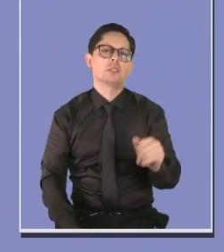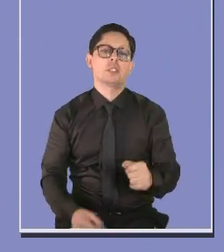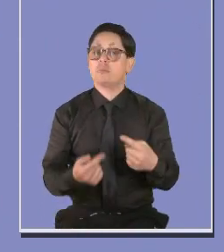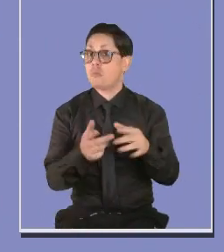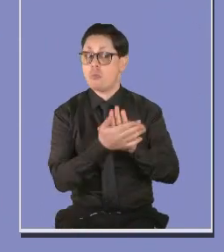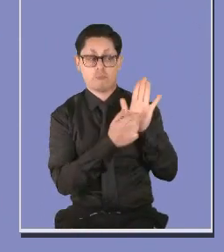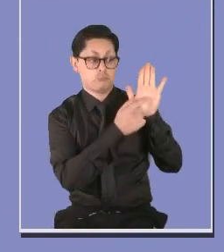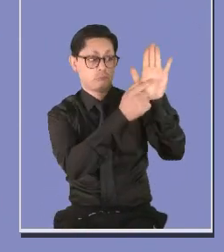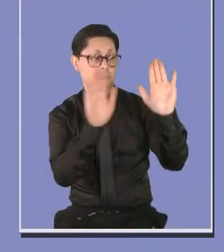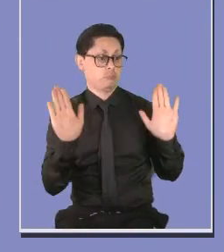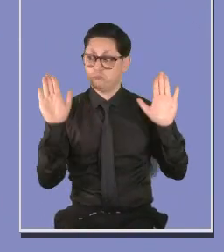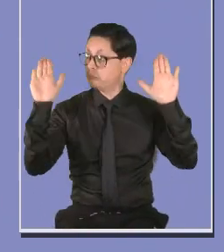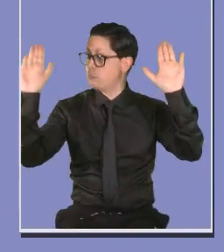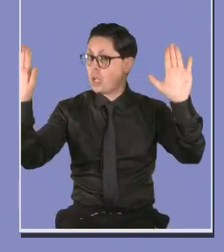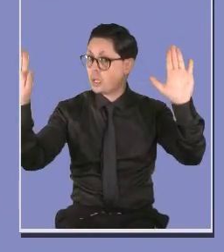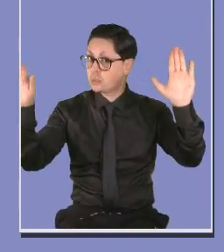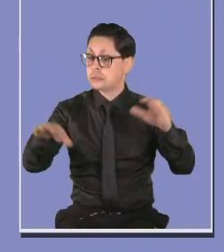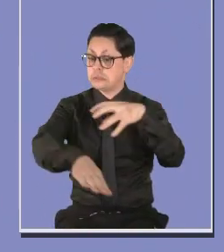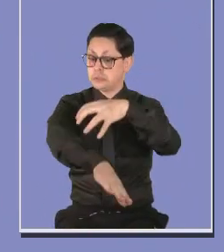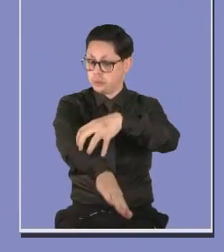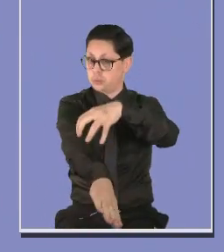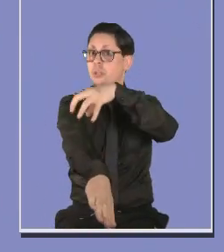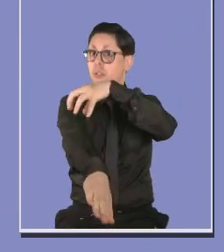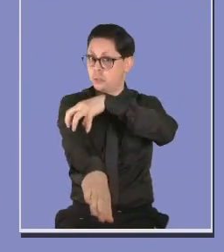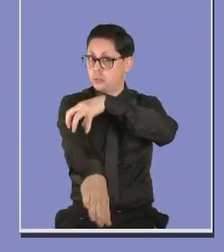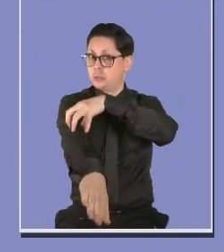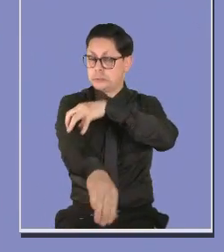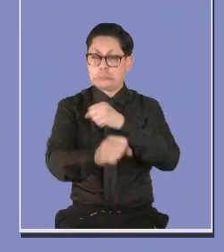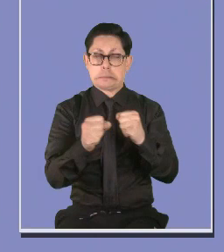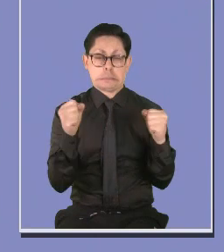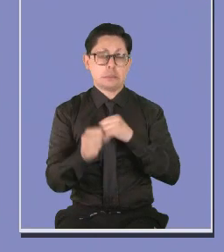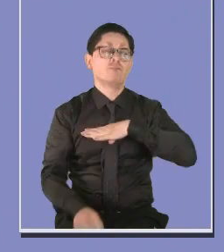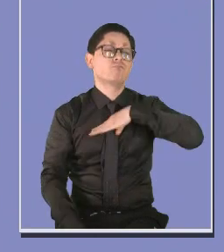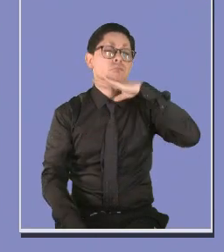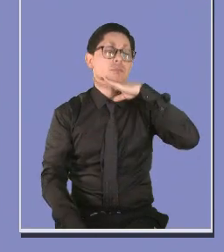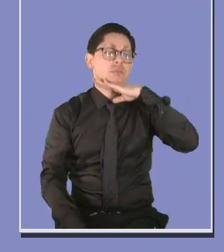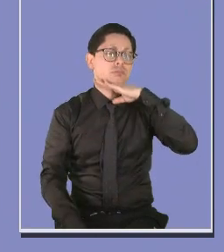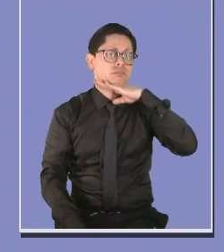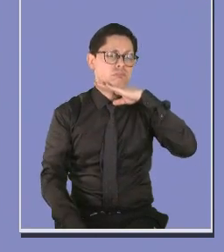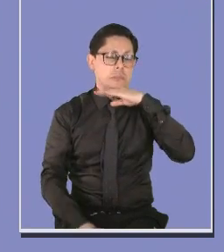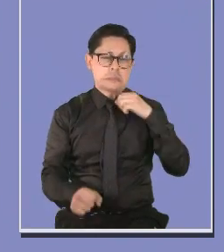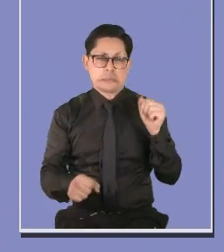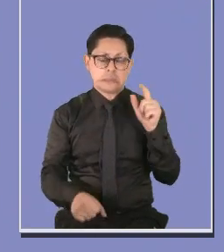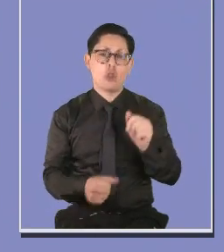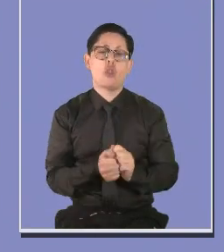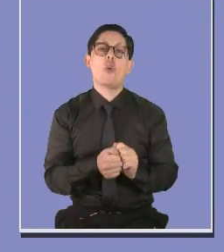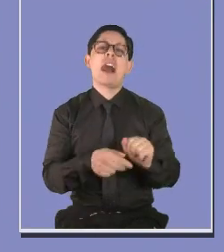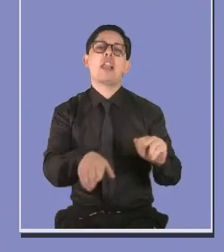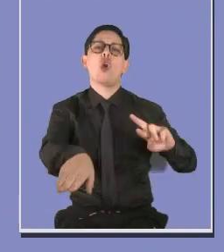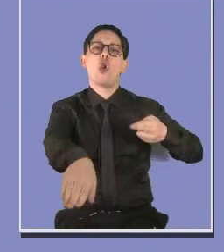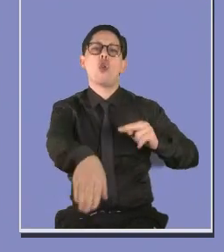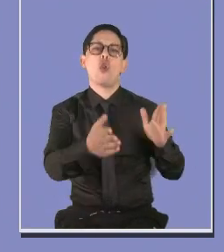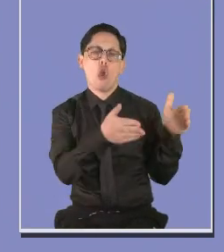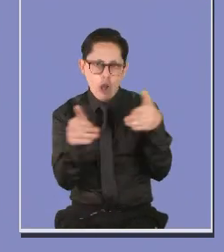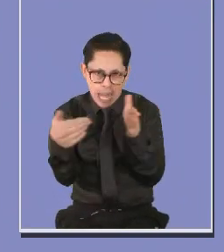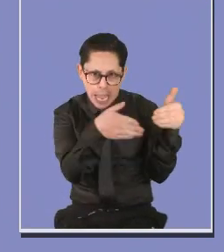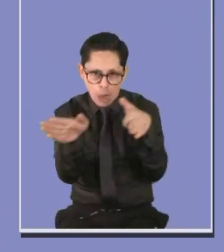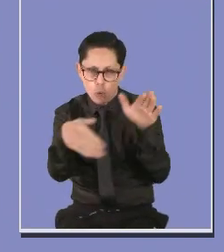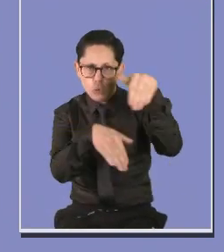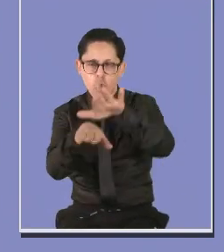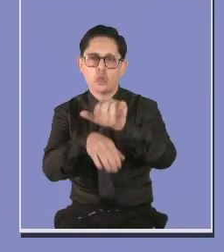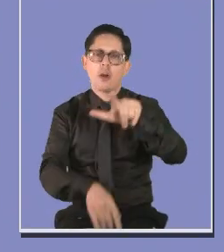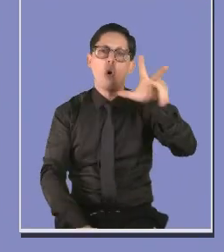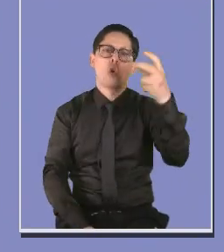doy estos ejemplos Porque eran precisamente regiones que estaban muy tensionadas hasta hace muy poquito los lagos 70.8 por ciento